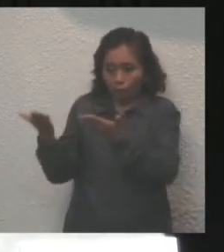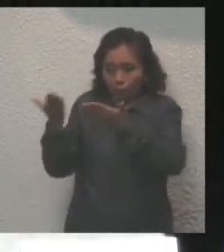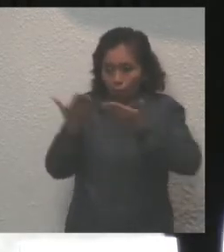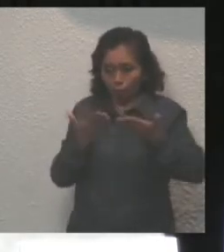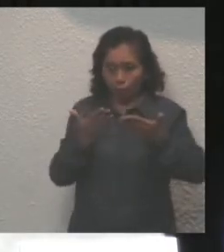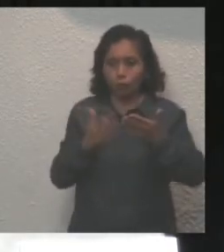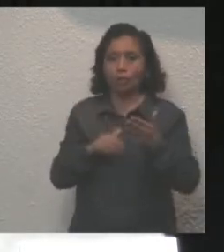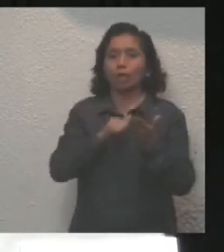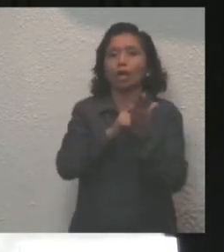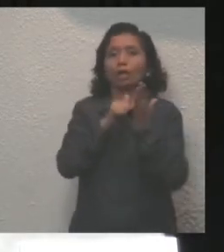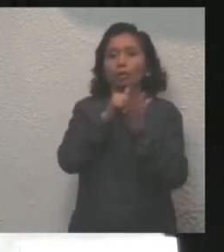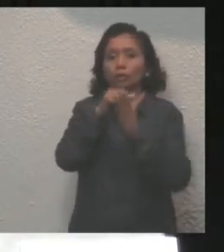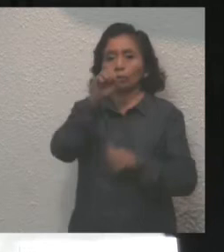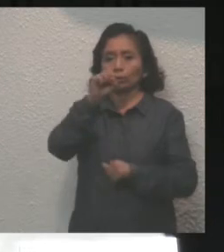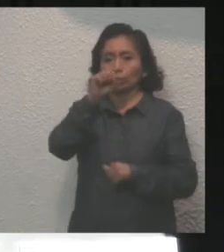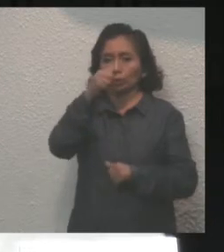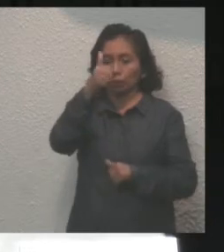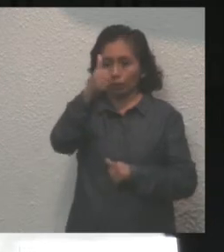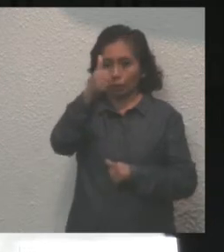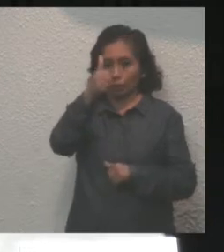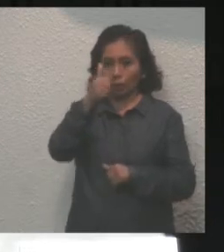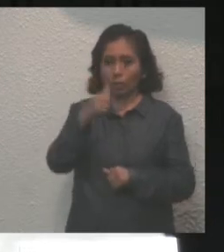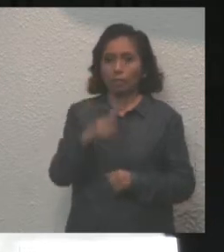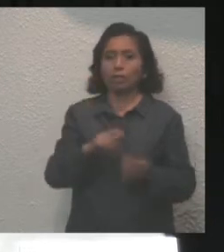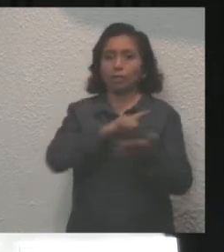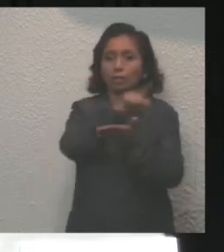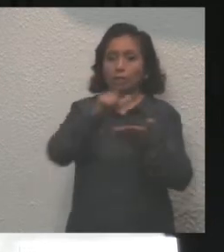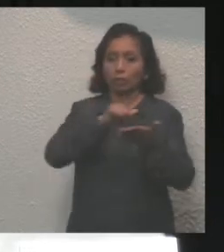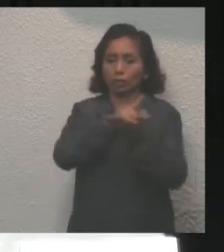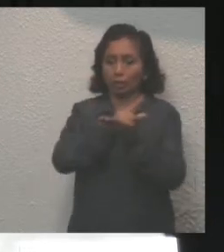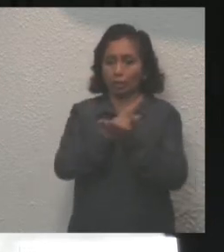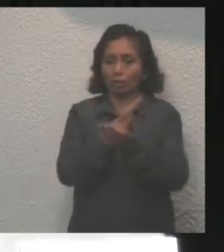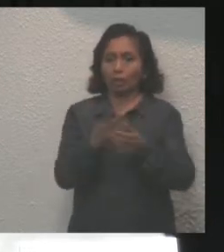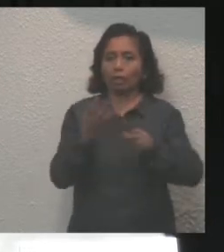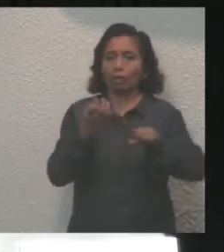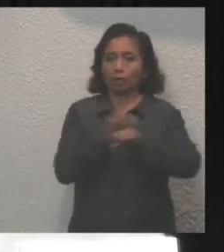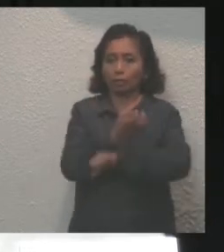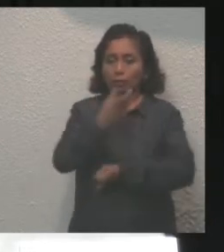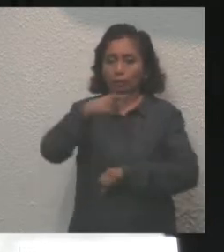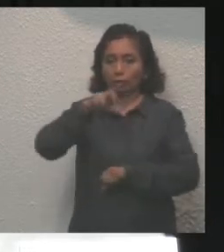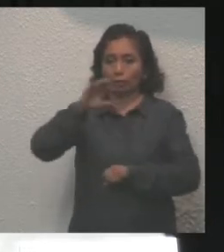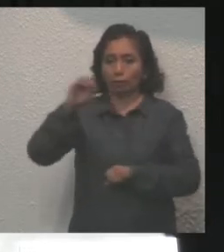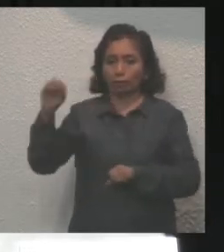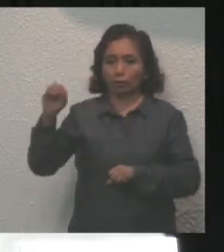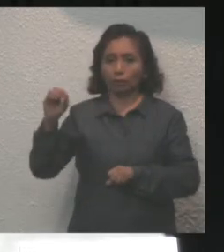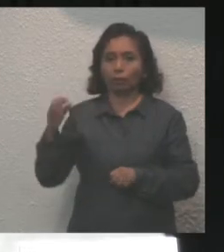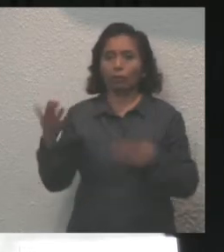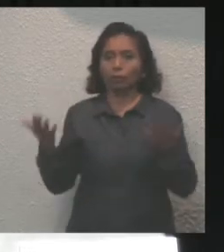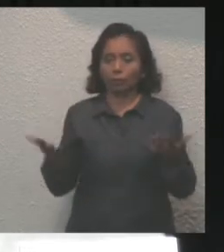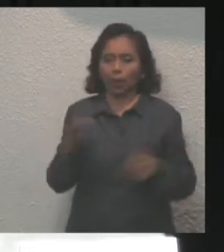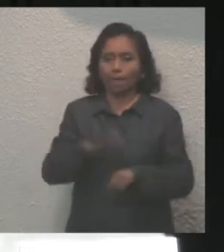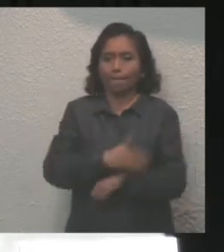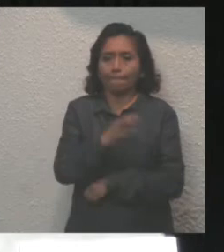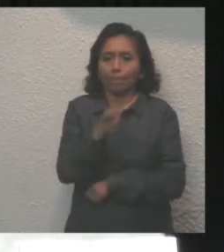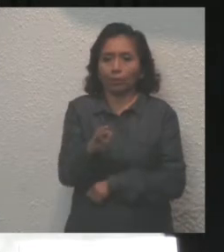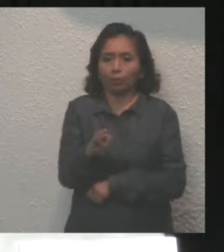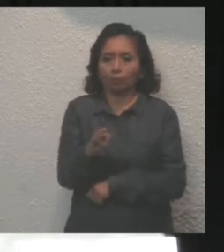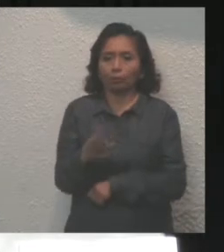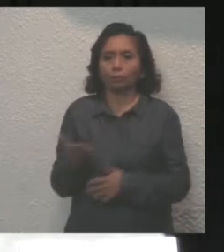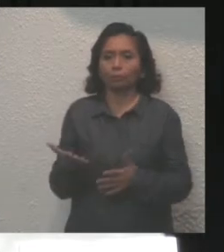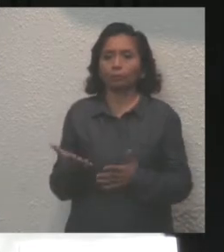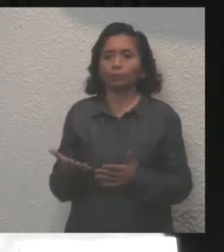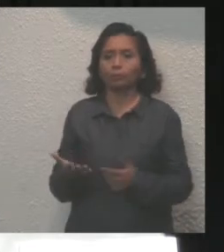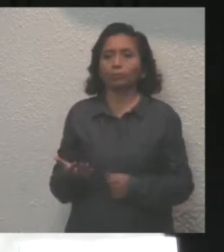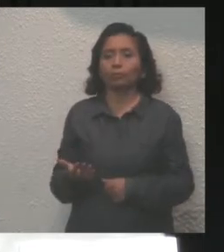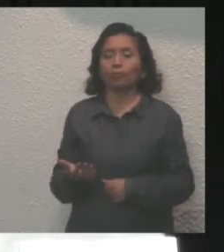el artículo 66 de la Constitución Política del Estado de Quintana Roo. Para tal efecto, esta